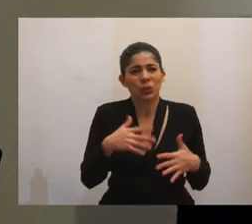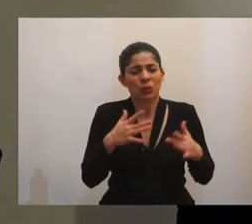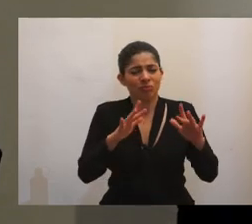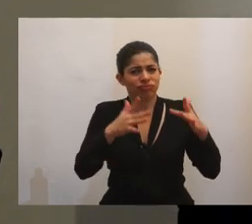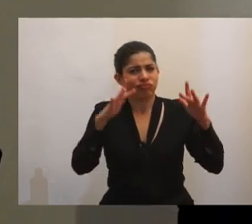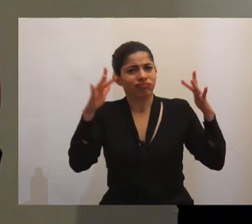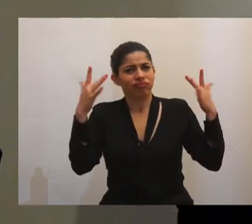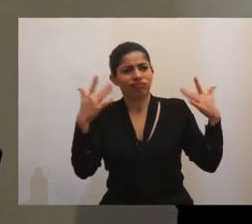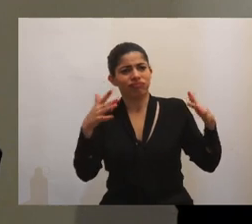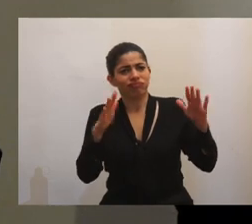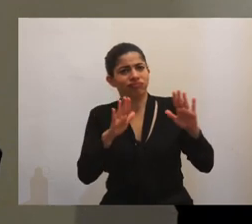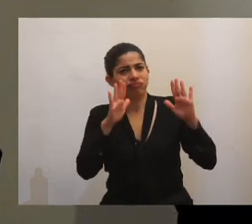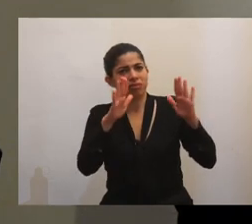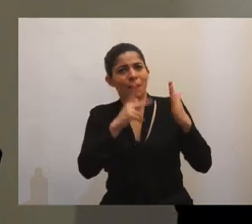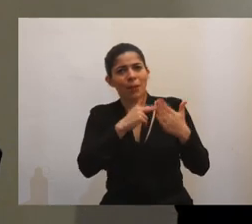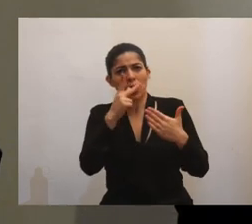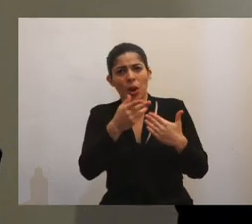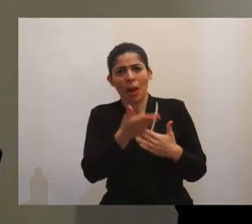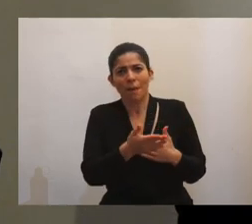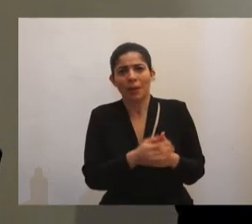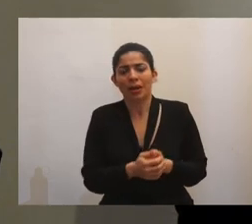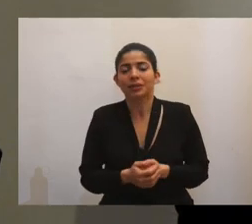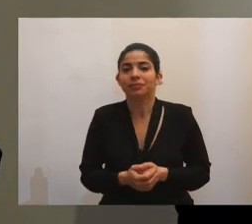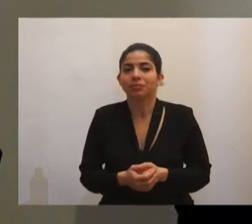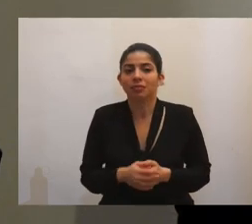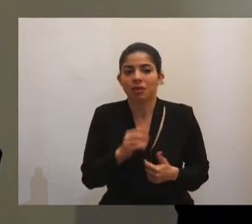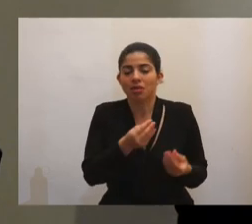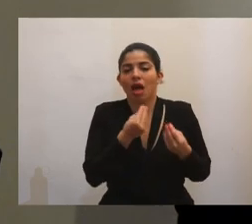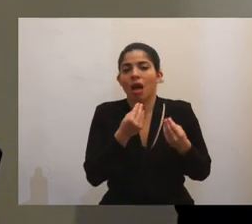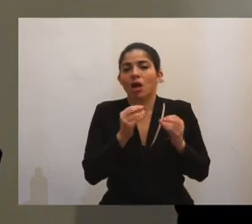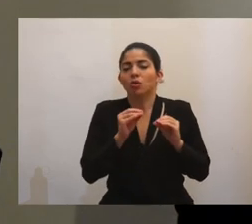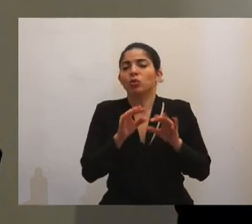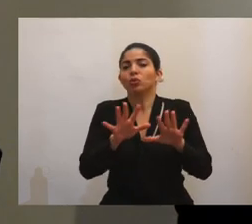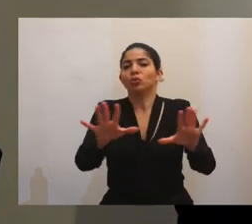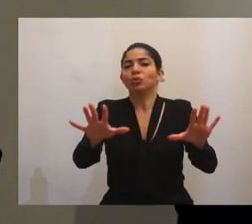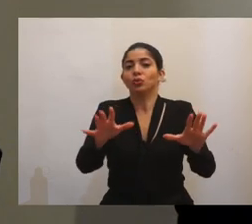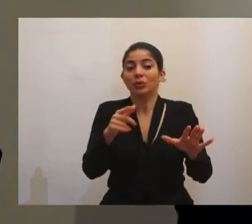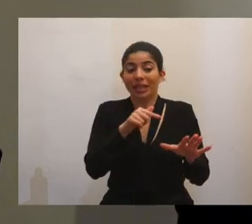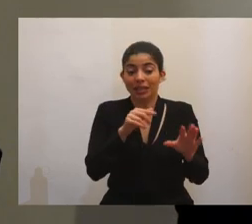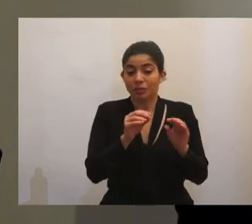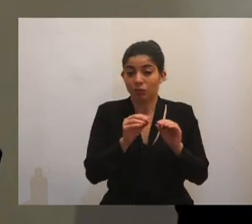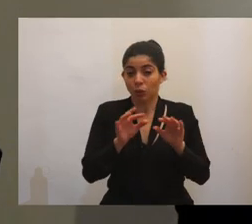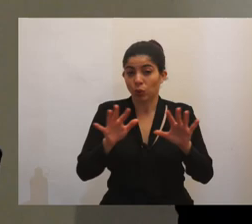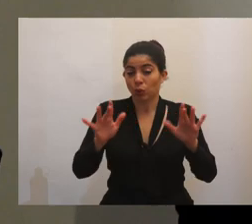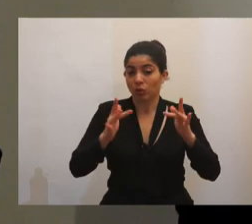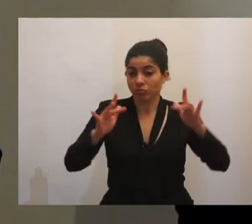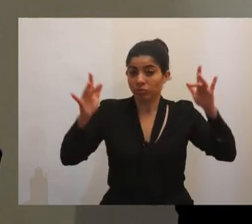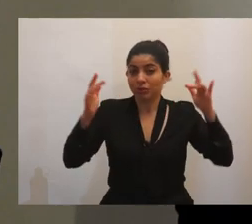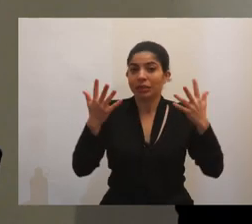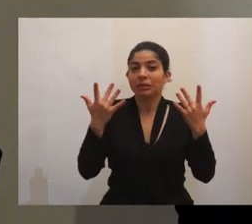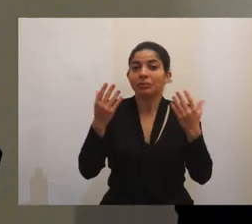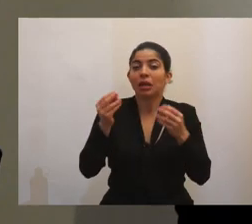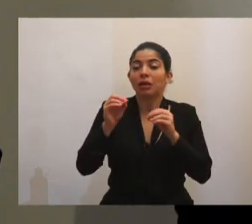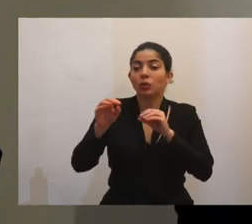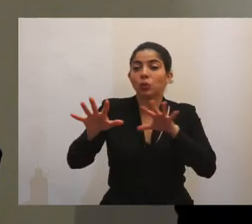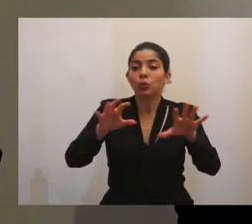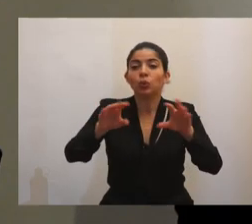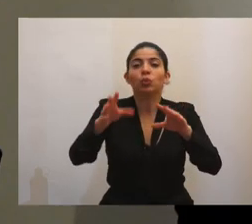brillante, porque da luz, y ese brillo esperamos que le llegue a muchísimas mujeres que hoy